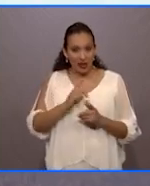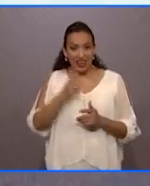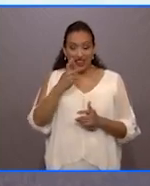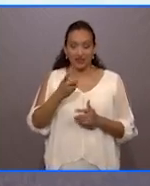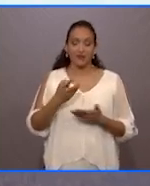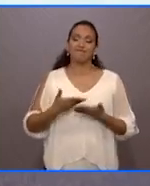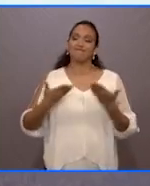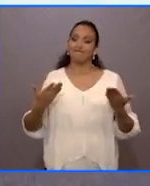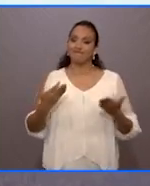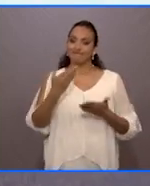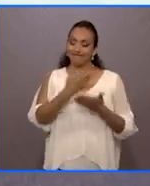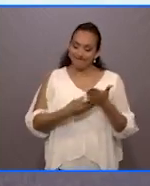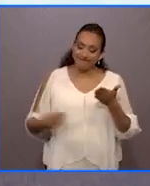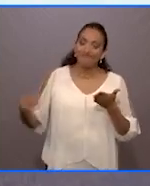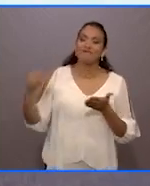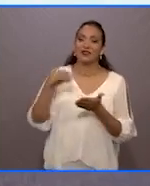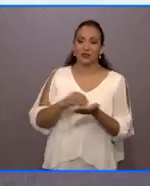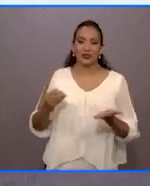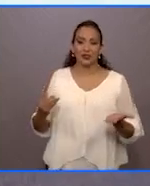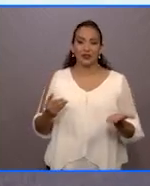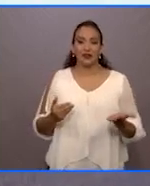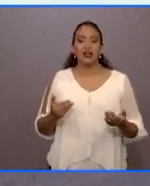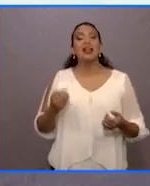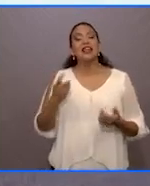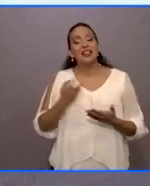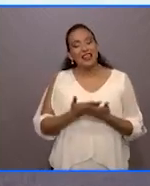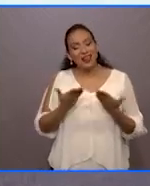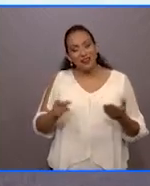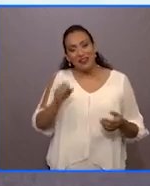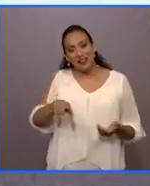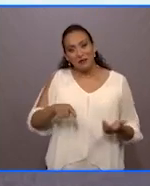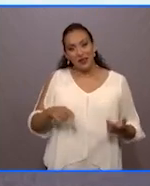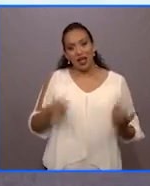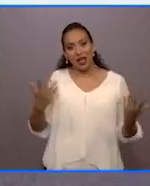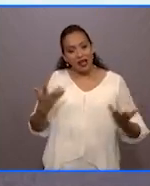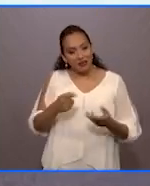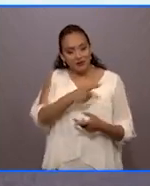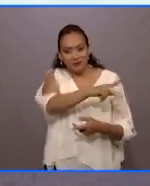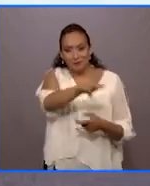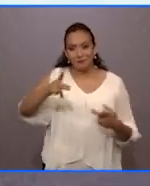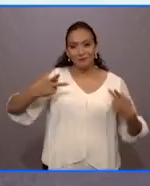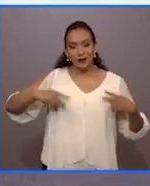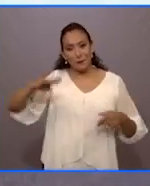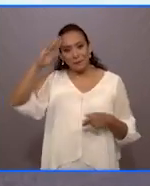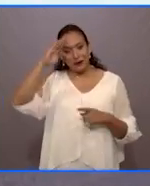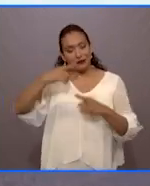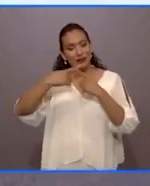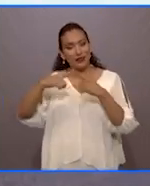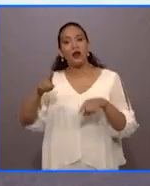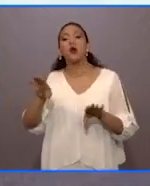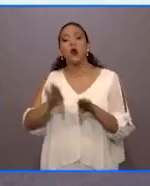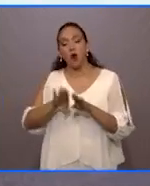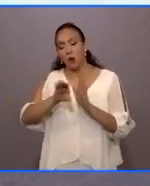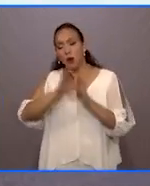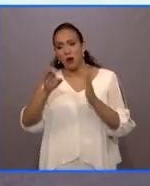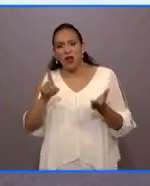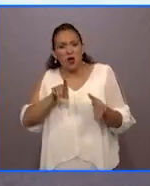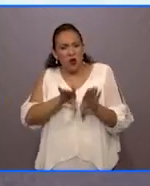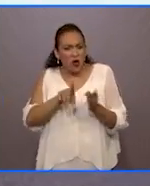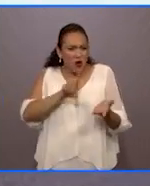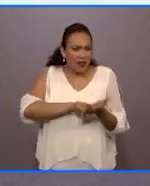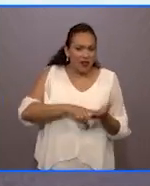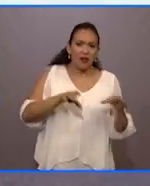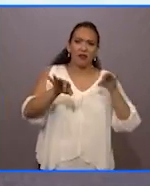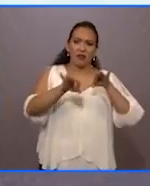género, y pensar distinto, es cómo adaptar los centros de trabajo